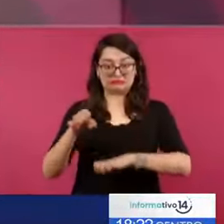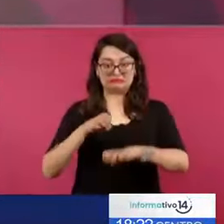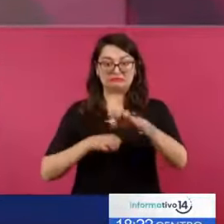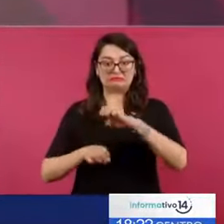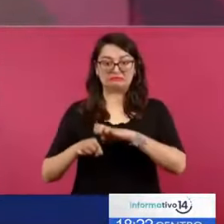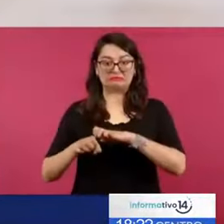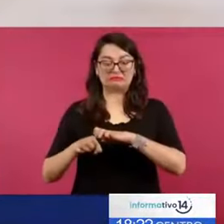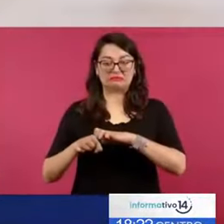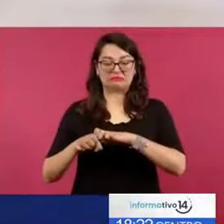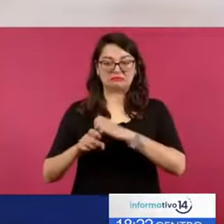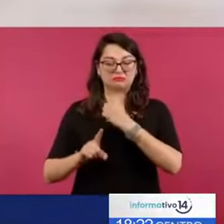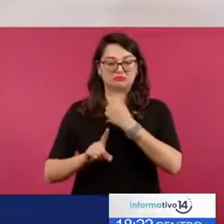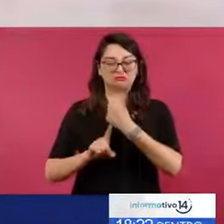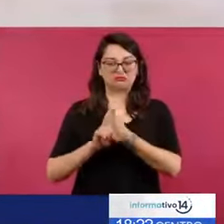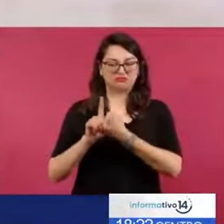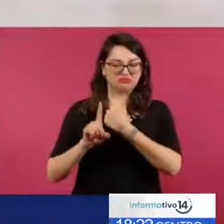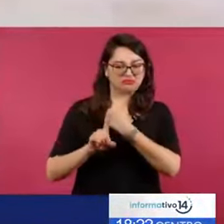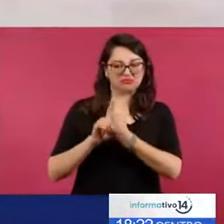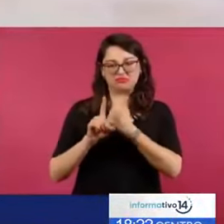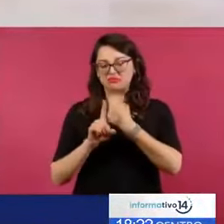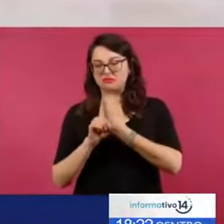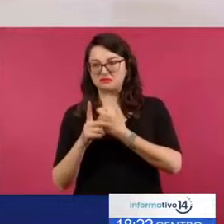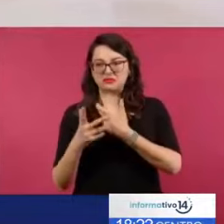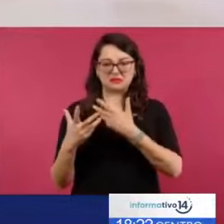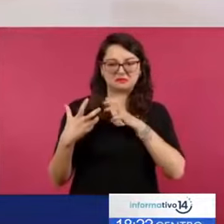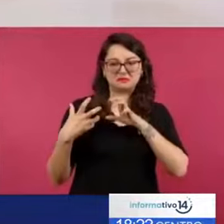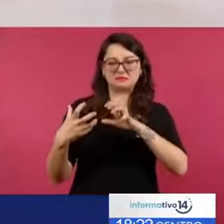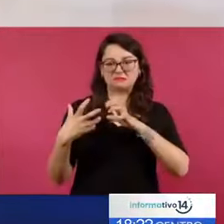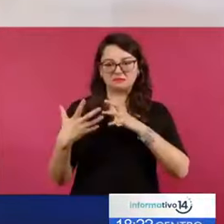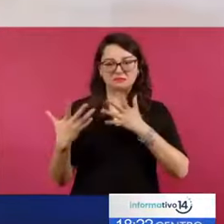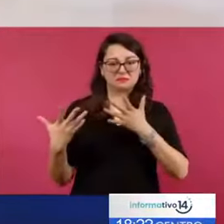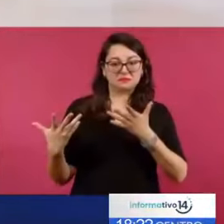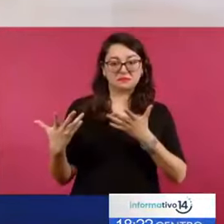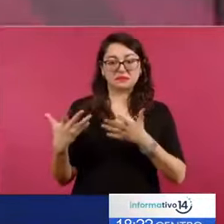no votaron el aumento al salario mínimo.